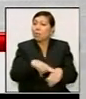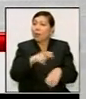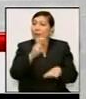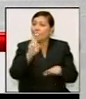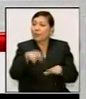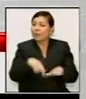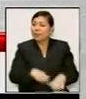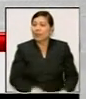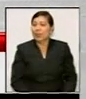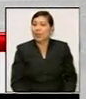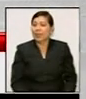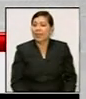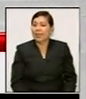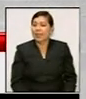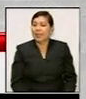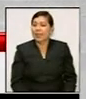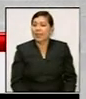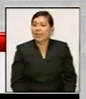profesionales.